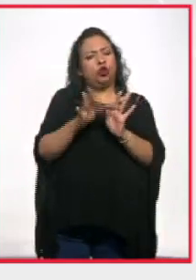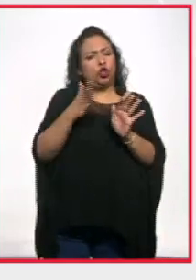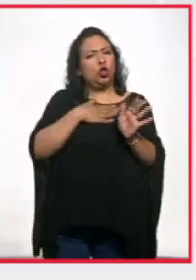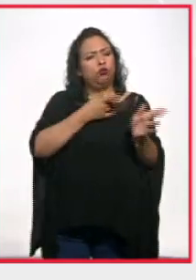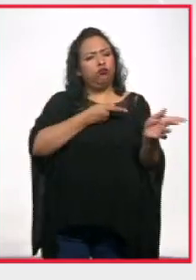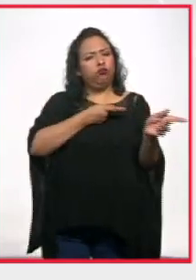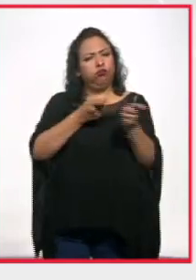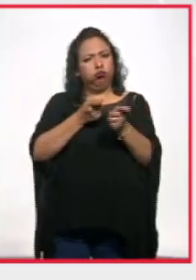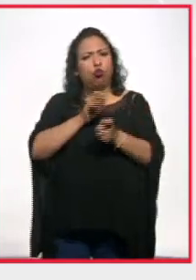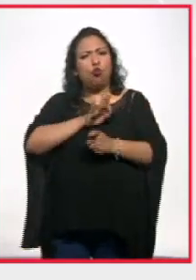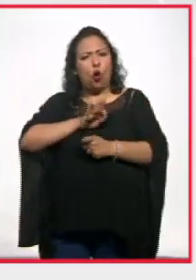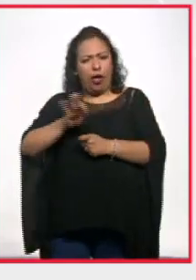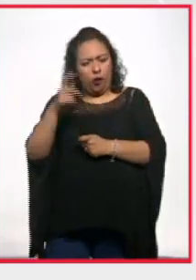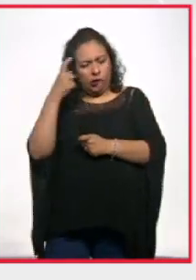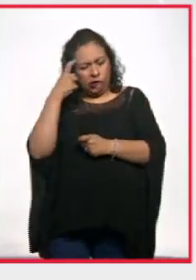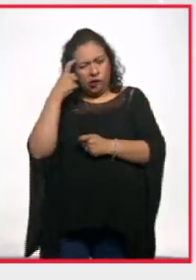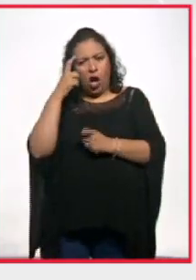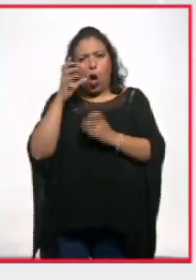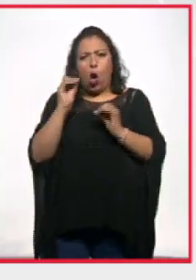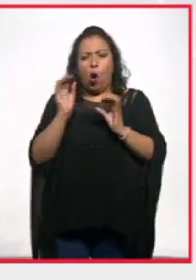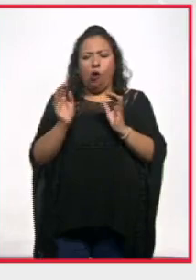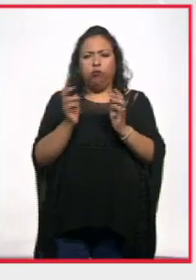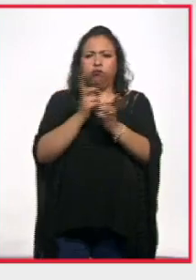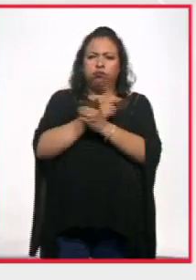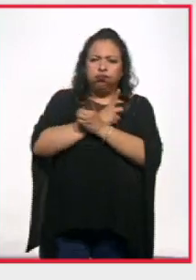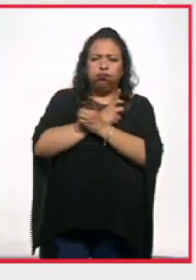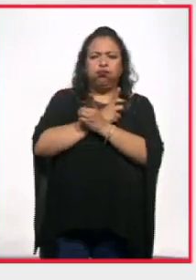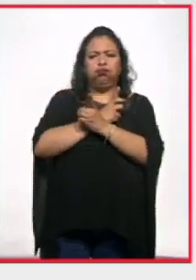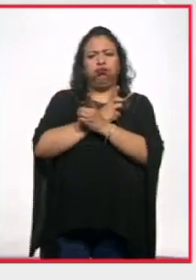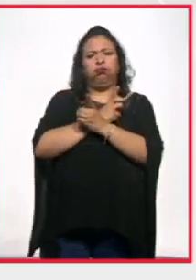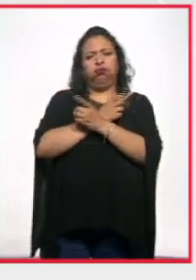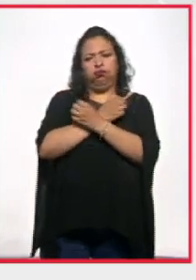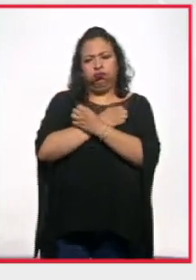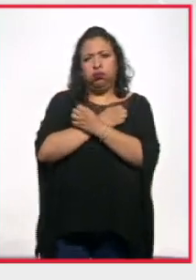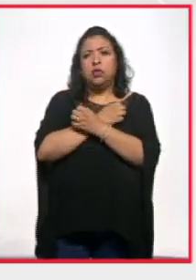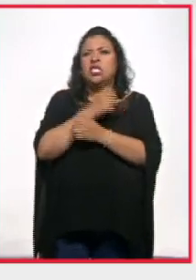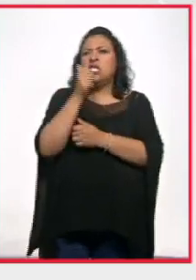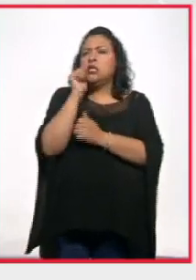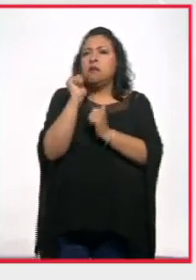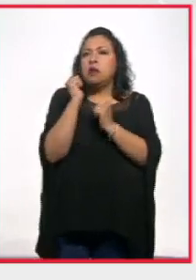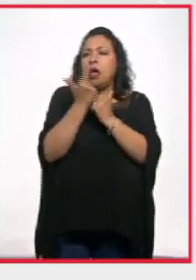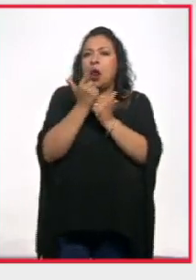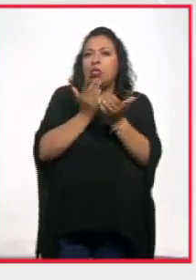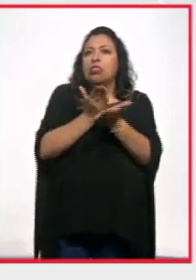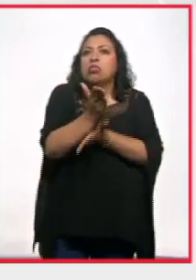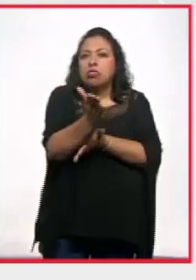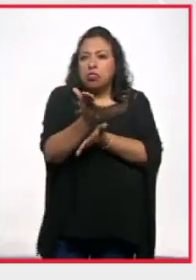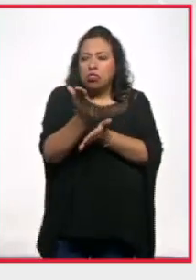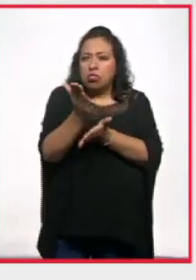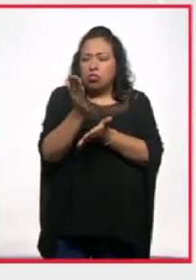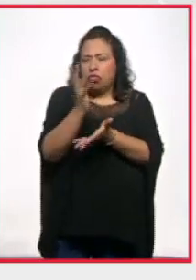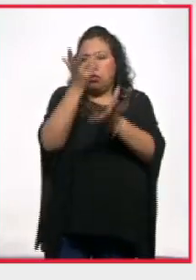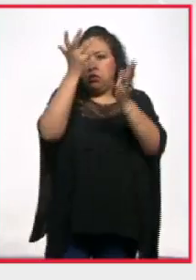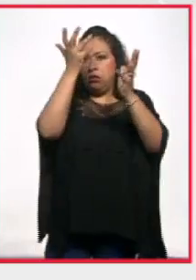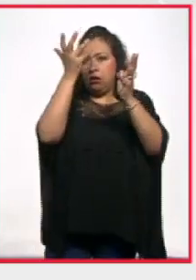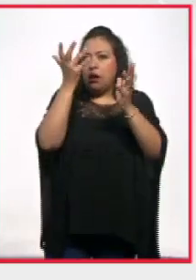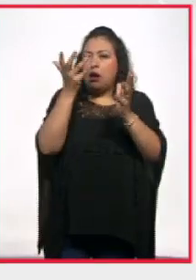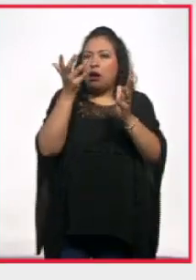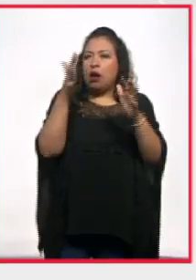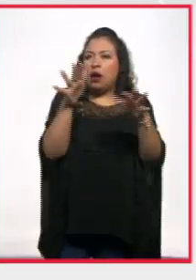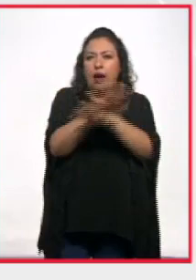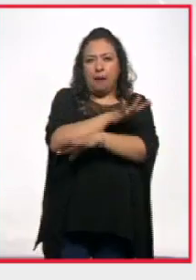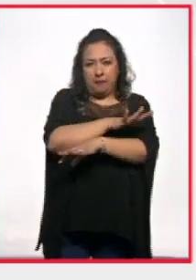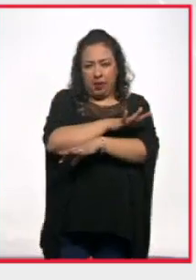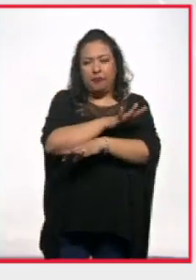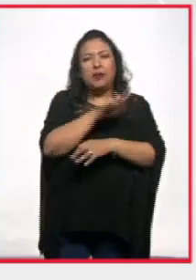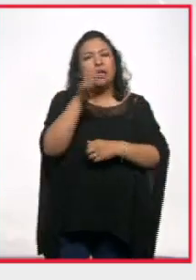control y de civilización, siempre hay algo que irrumpe y siempre hay algo que nos mueve de